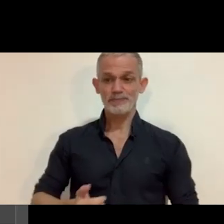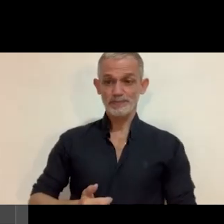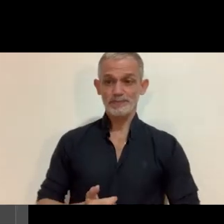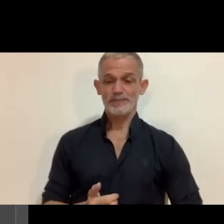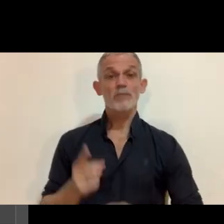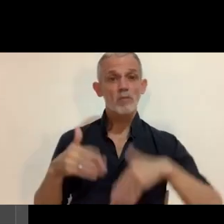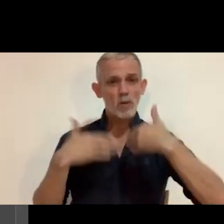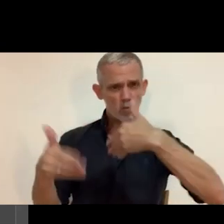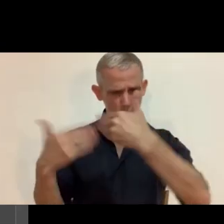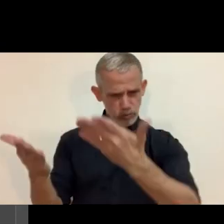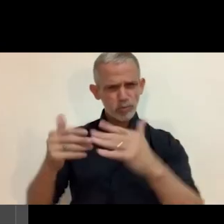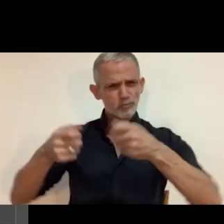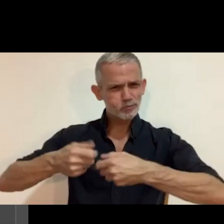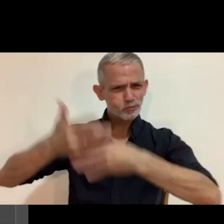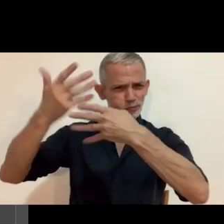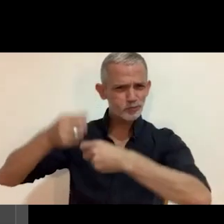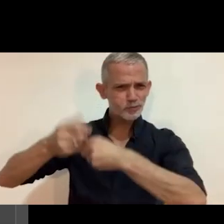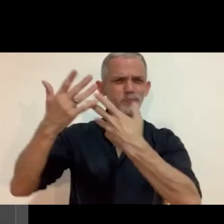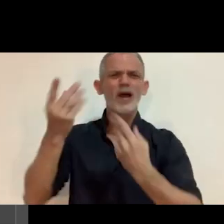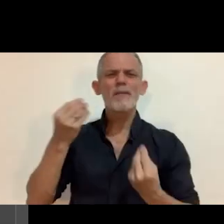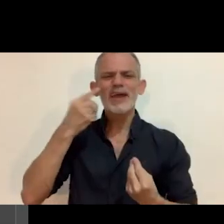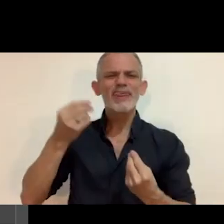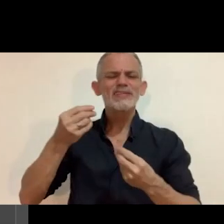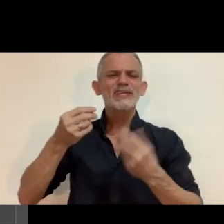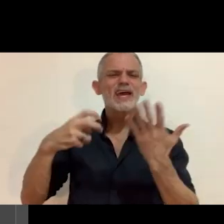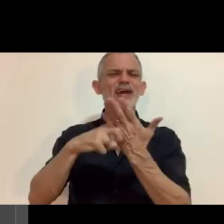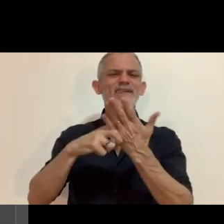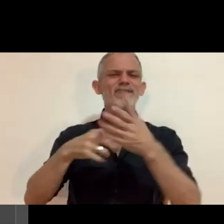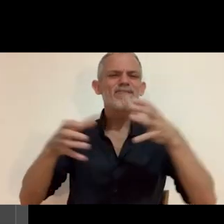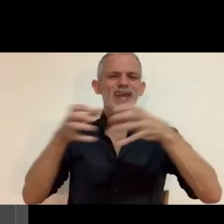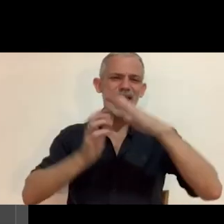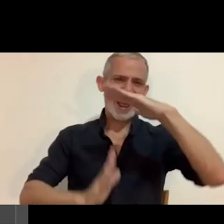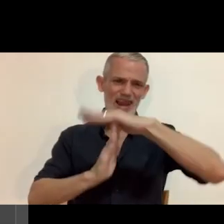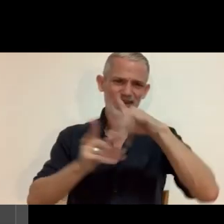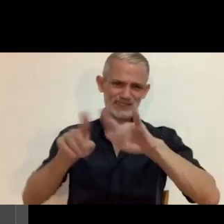avanzar y a ver qué es lo que dice la Cámara Federal de Casación Penal.